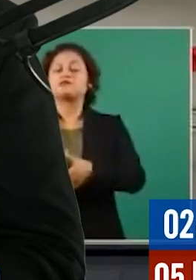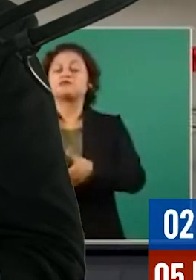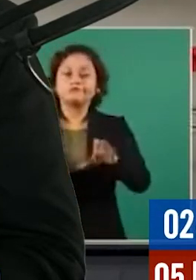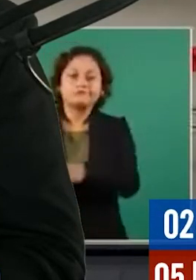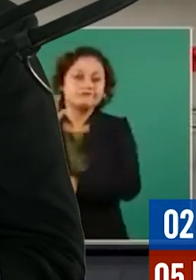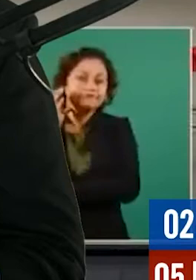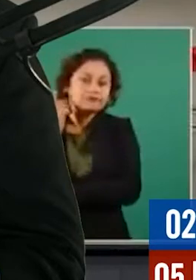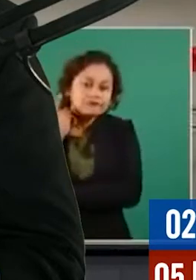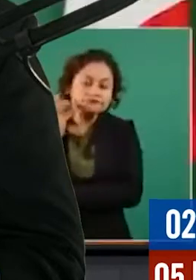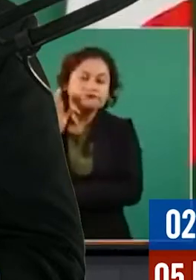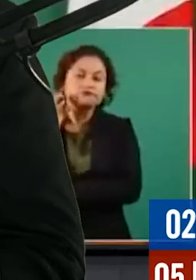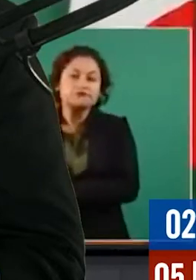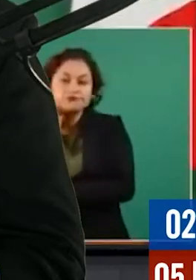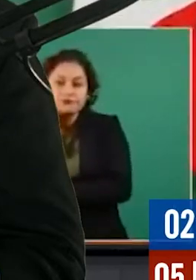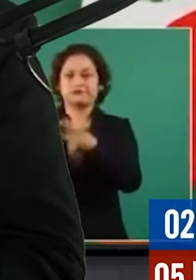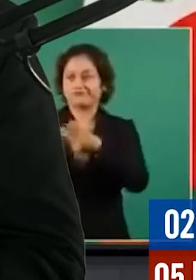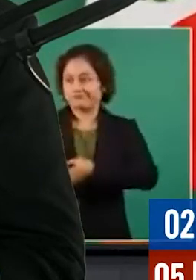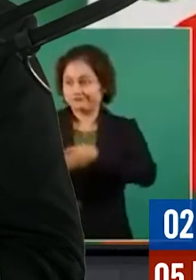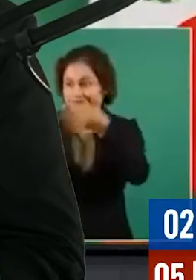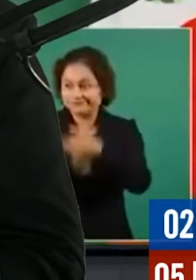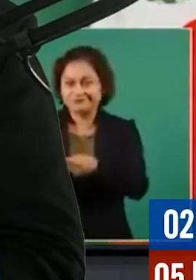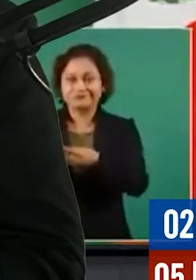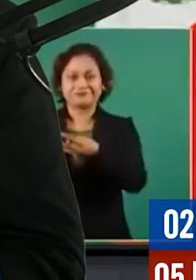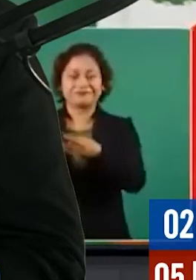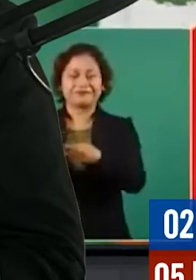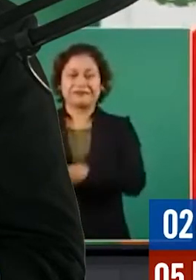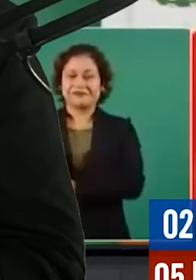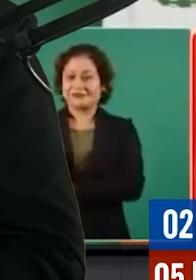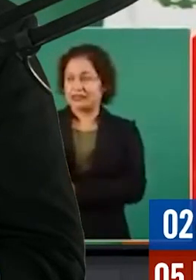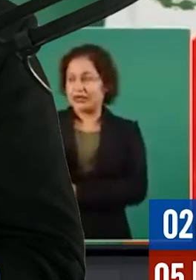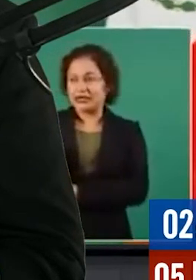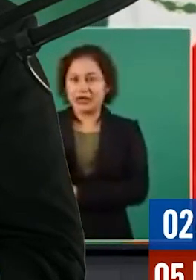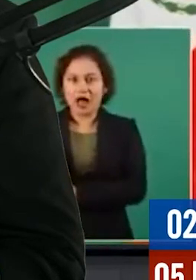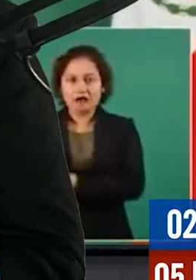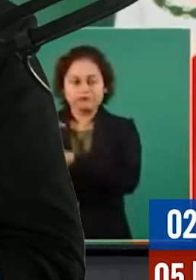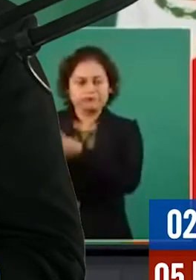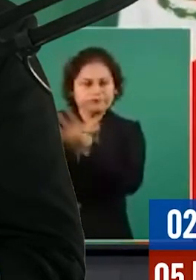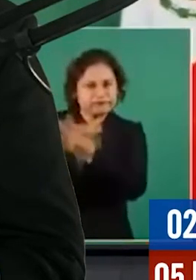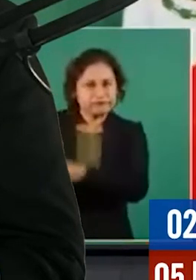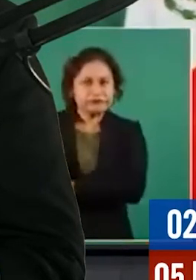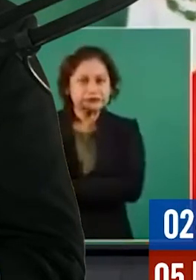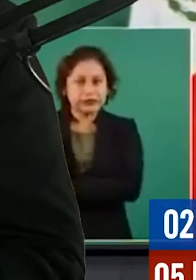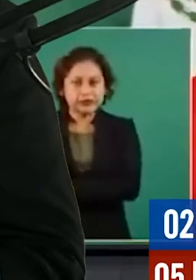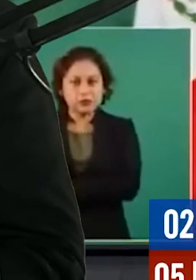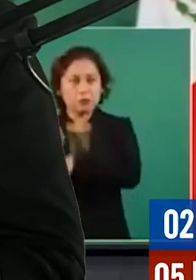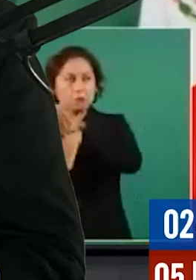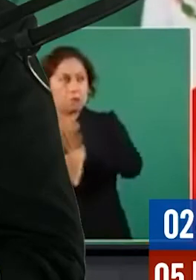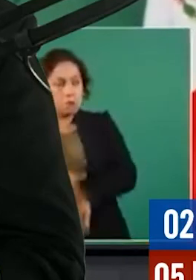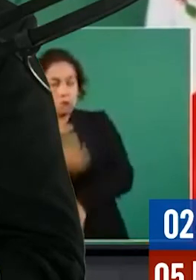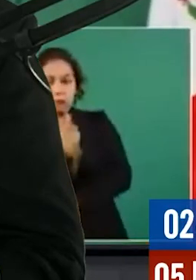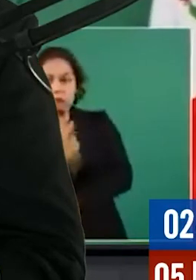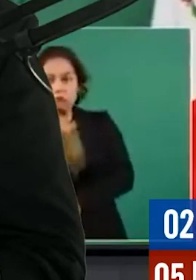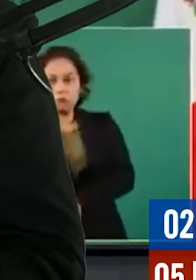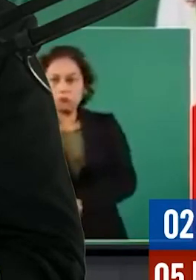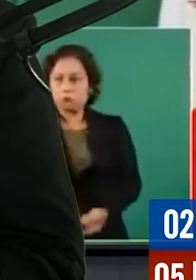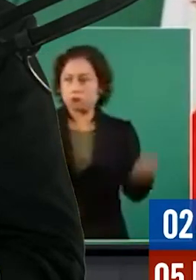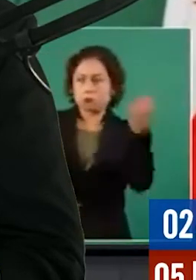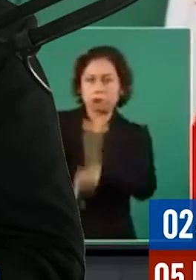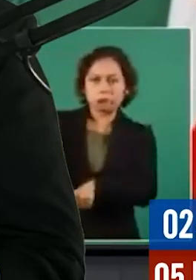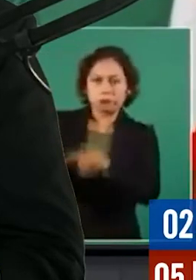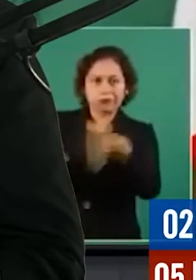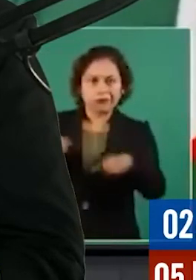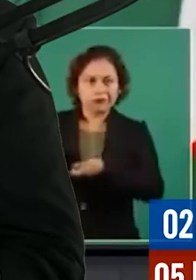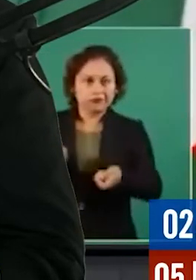en la plataforma de Twitter desde la cuenta del magistrado Reyes Rodríguez Mondragón, que ayer fue